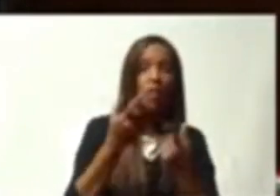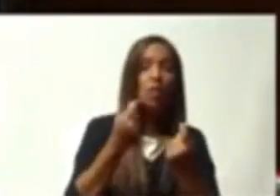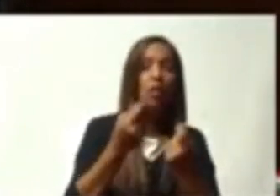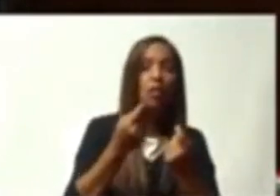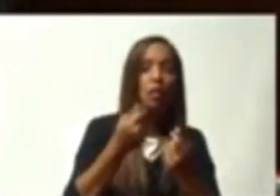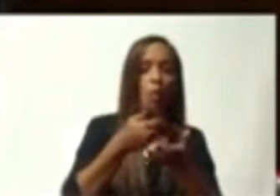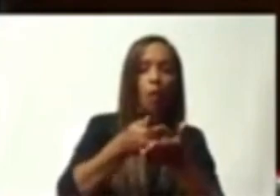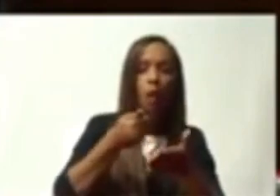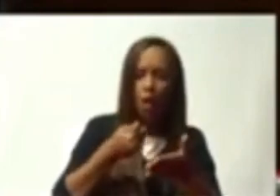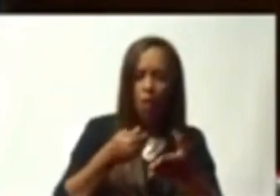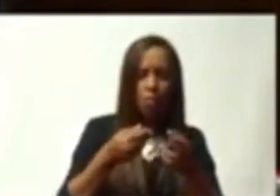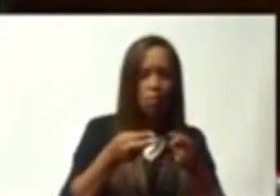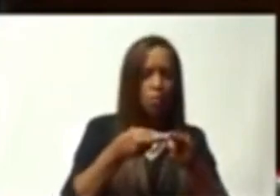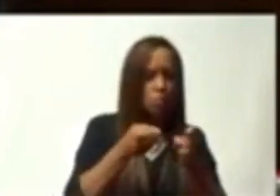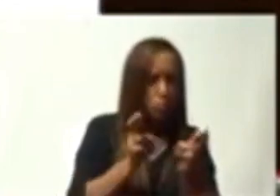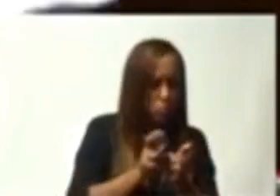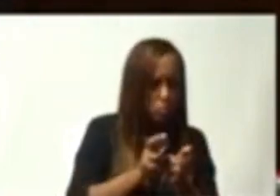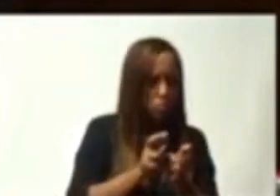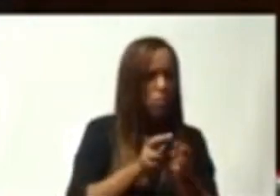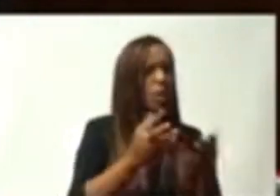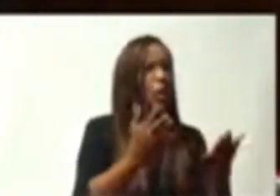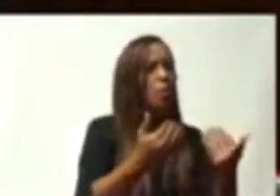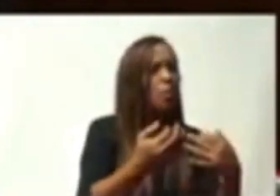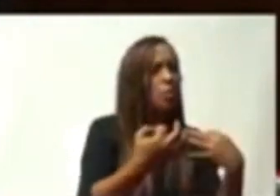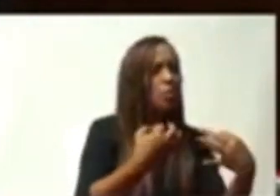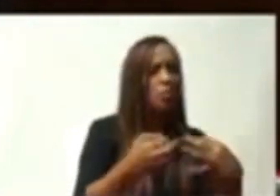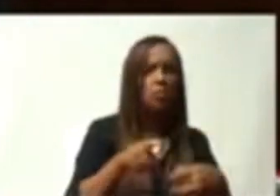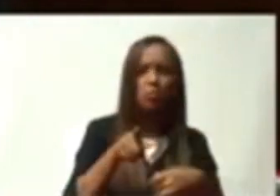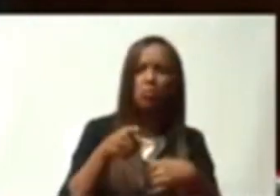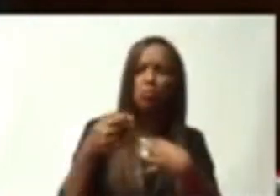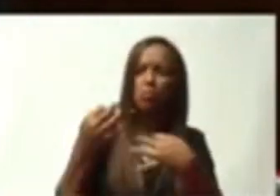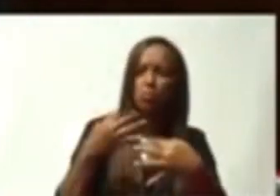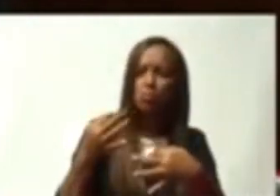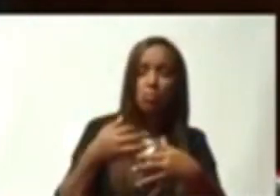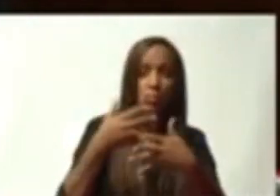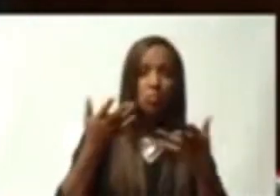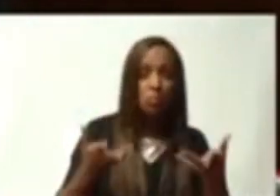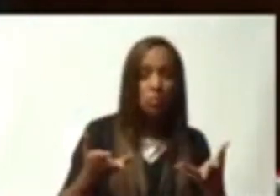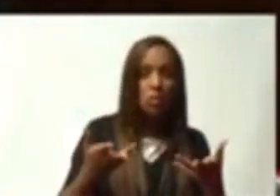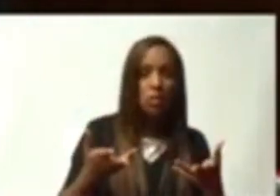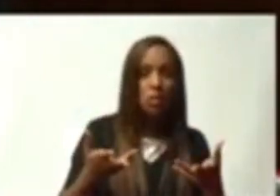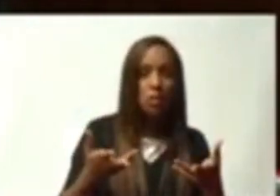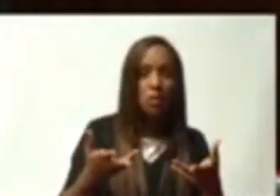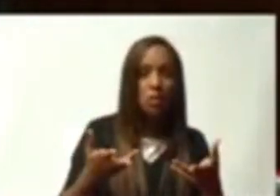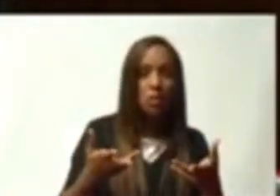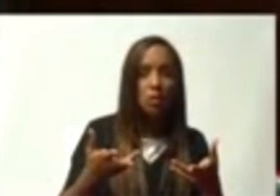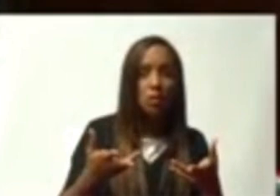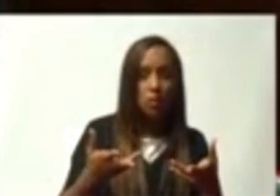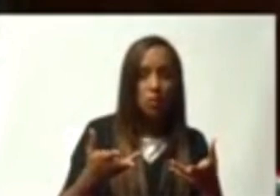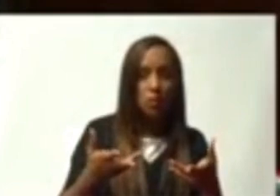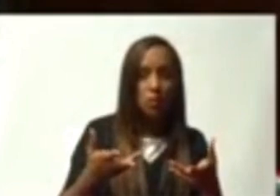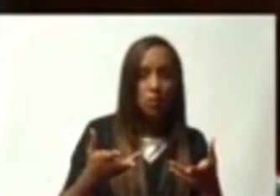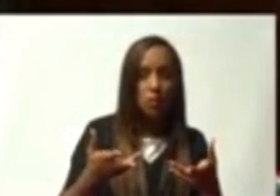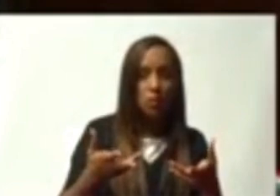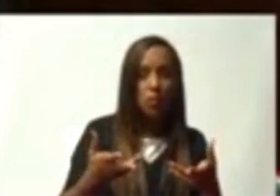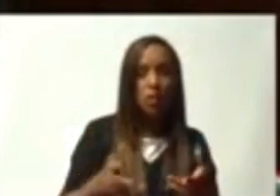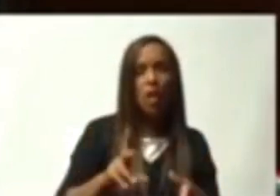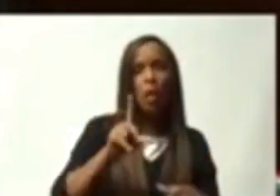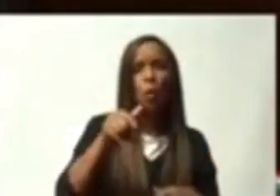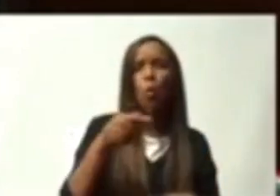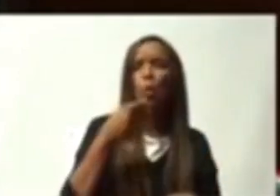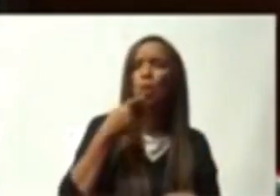ahora vamos a decir un tema para el transporte y nosotros decir no vamos a oponer a eso. Eso no es coherencia.